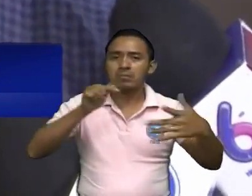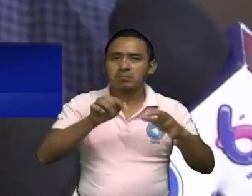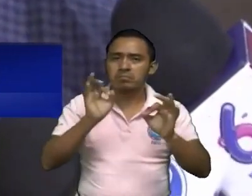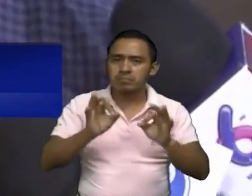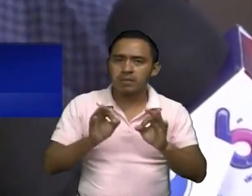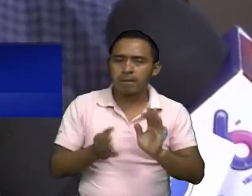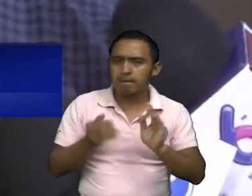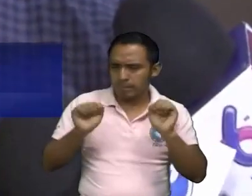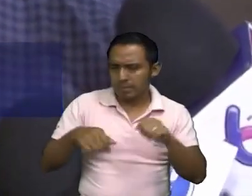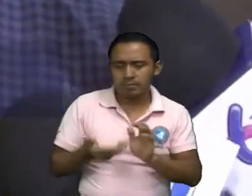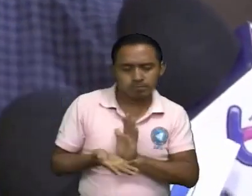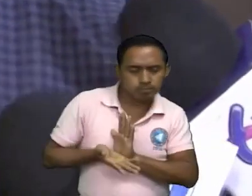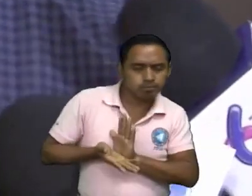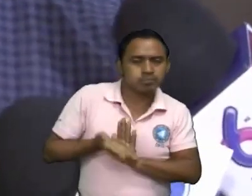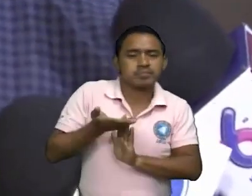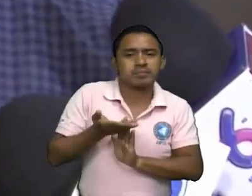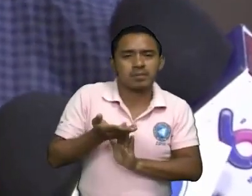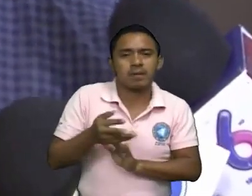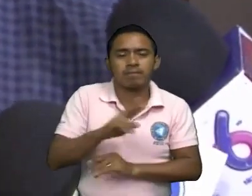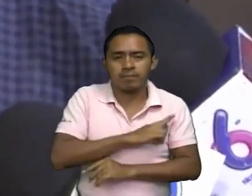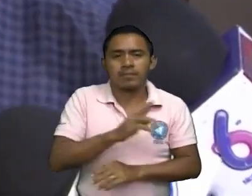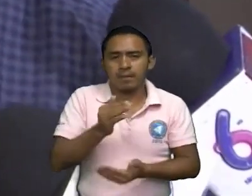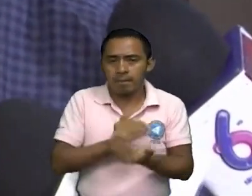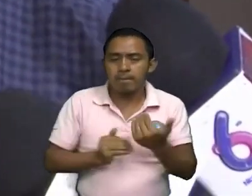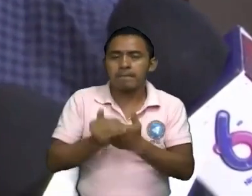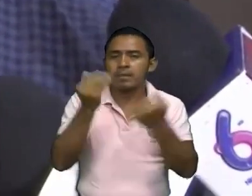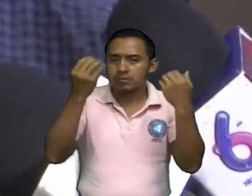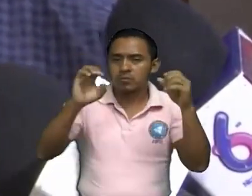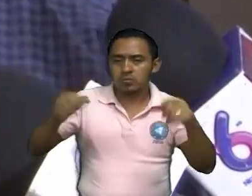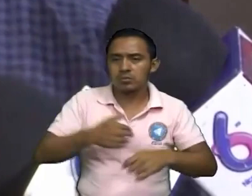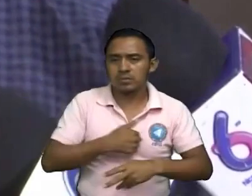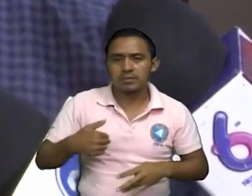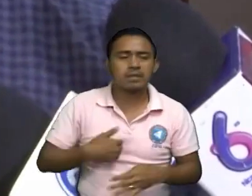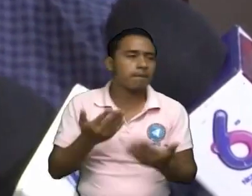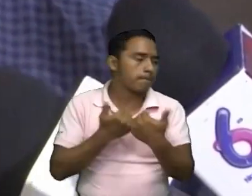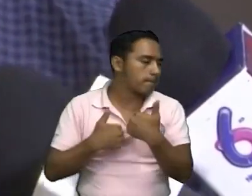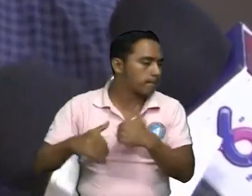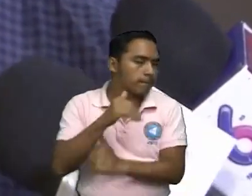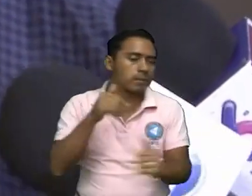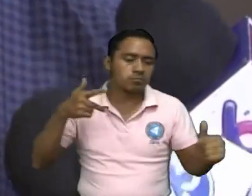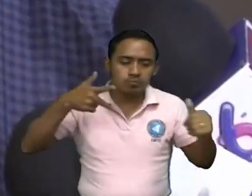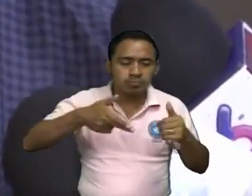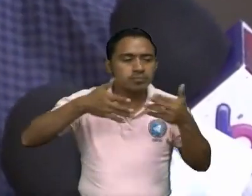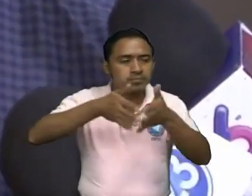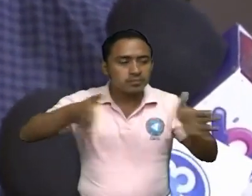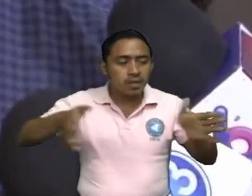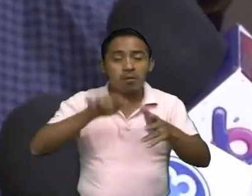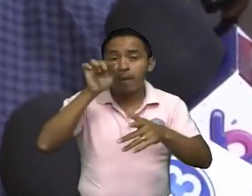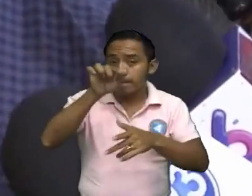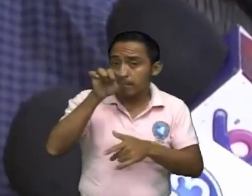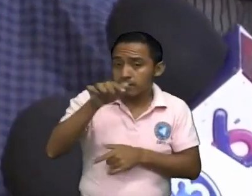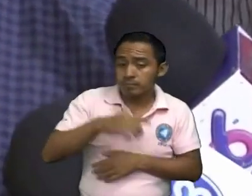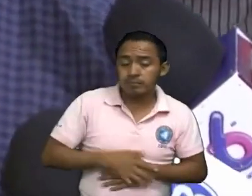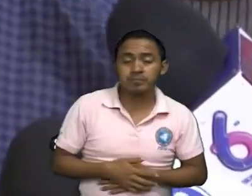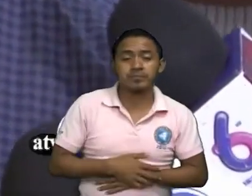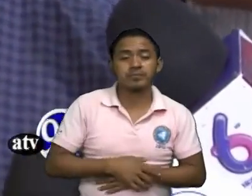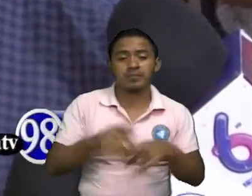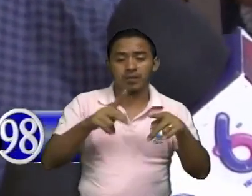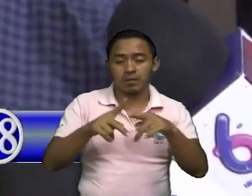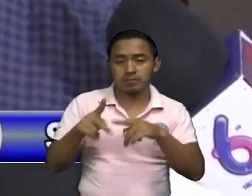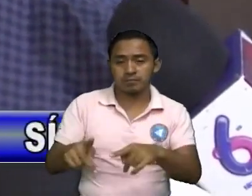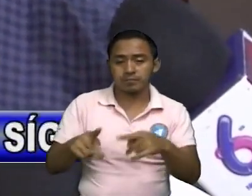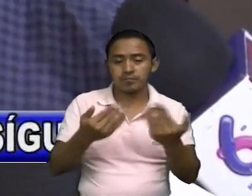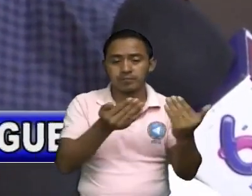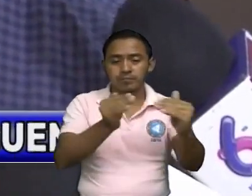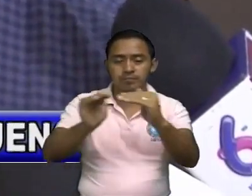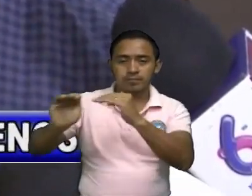tiende a crecer, porque hay más que hacer, hay más por inaugurar. Y en la medida que vos le des al ciudadano